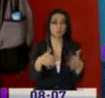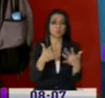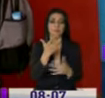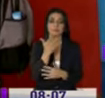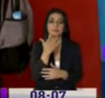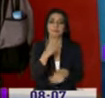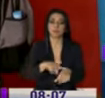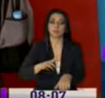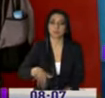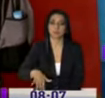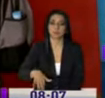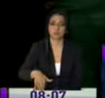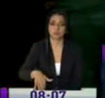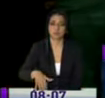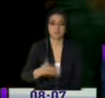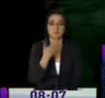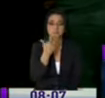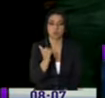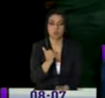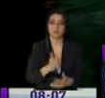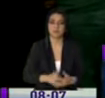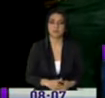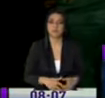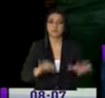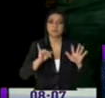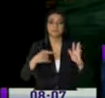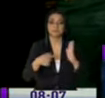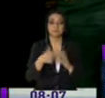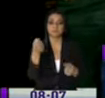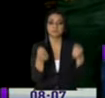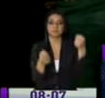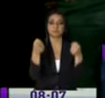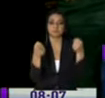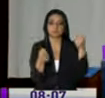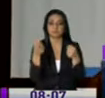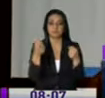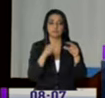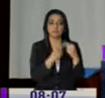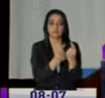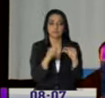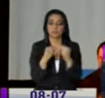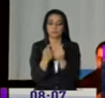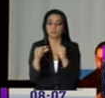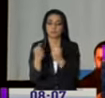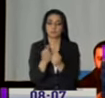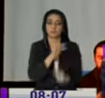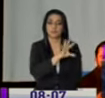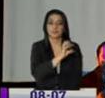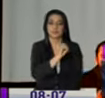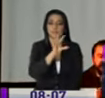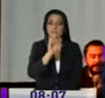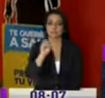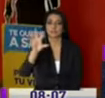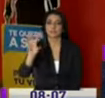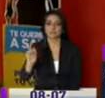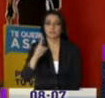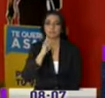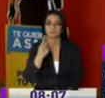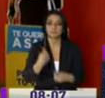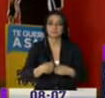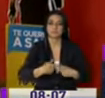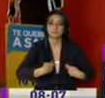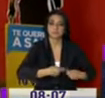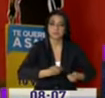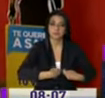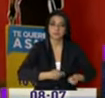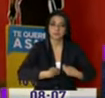llegar tarde a no llegar. Serán 6,000 conductores divididos en grupos de 500, los que serán parte de estos talleres. De lo que es